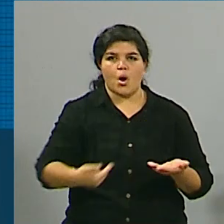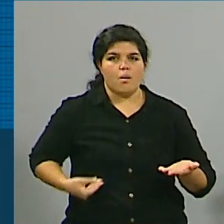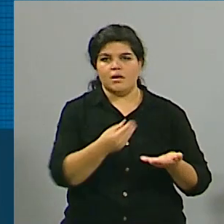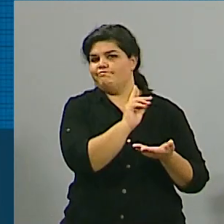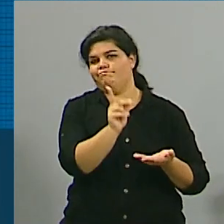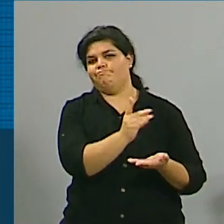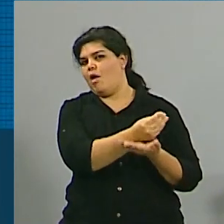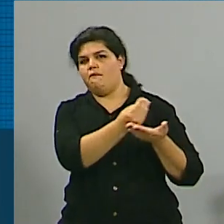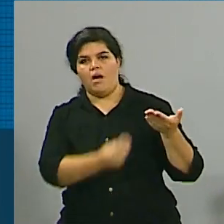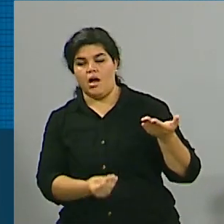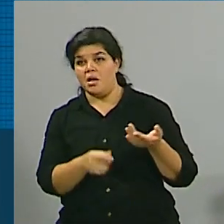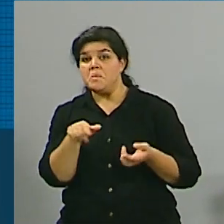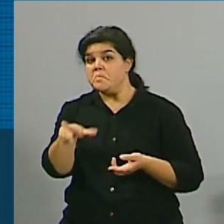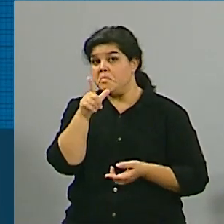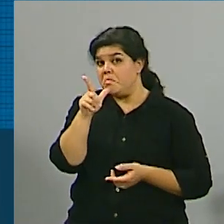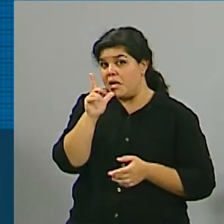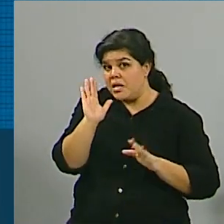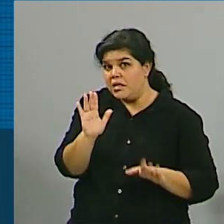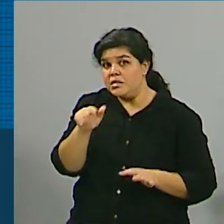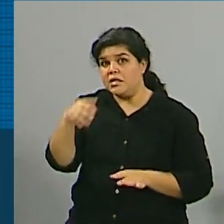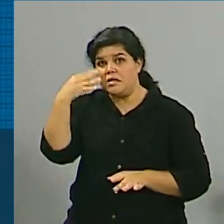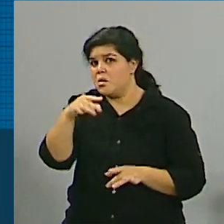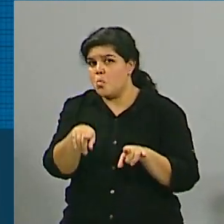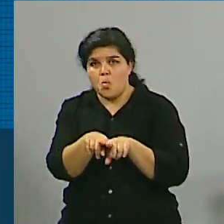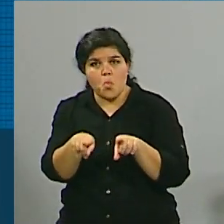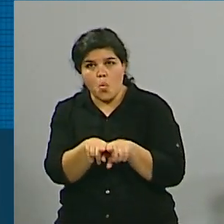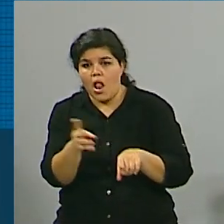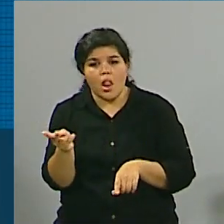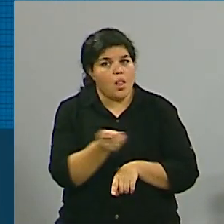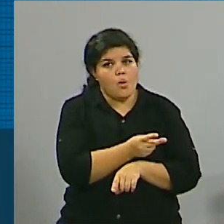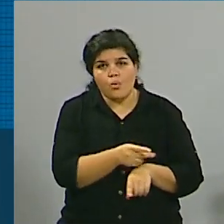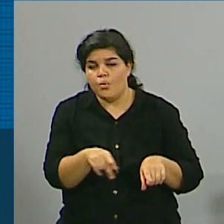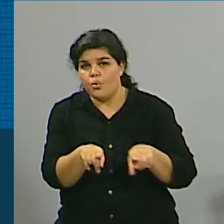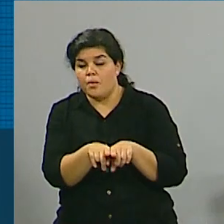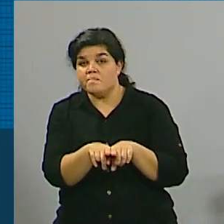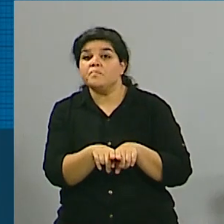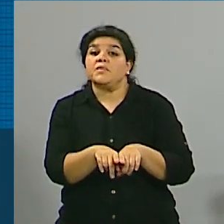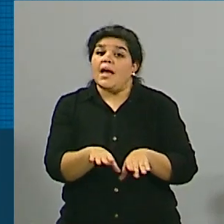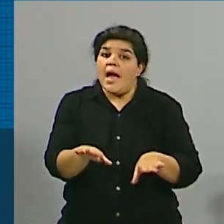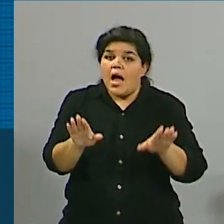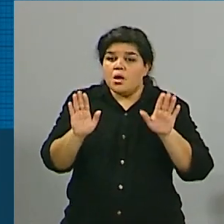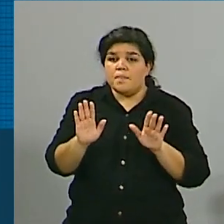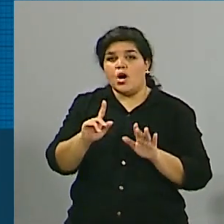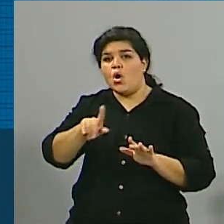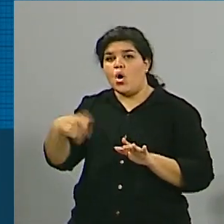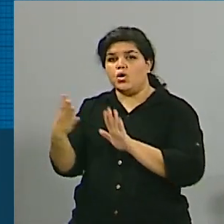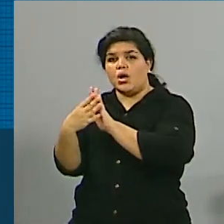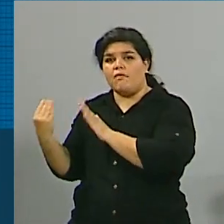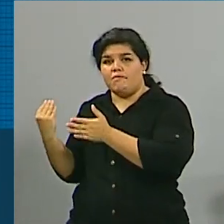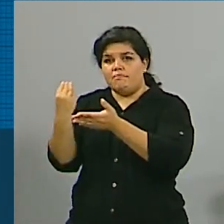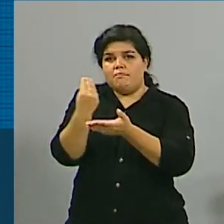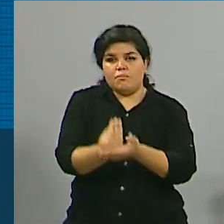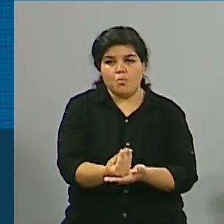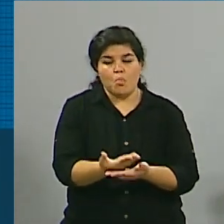simplemente van a ser grandes armadores dentro de sus espacios, pero dándole la posibilidad a otros referentes que pueden